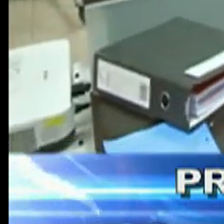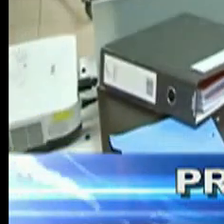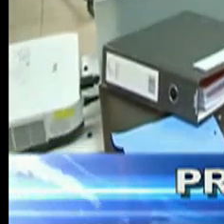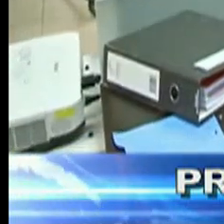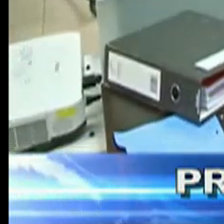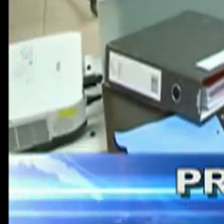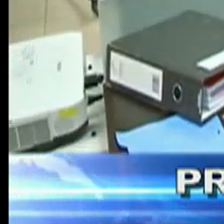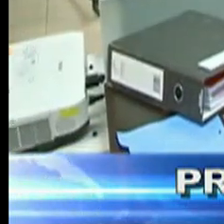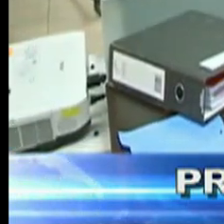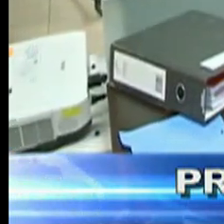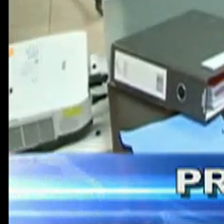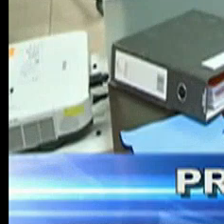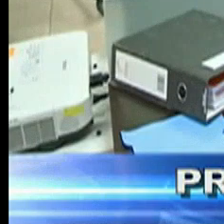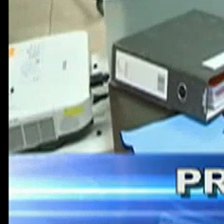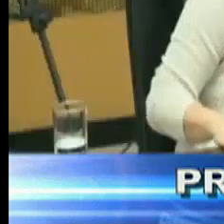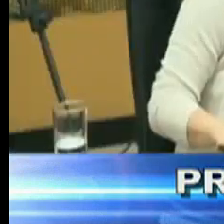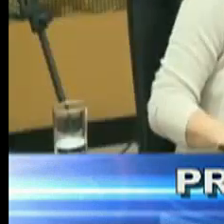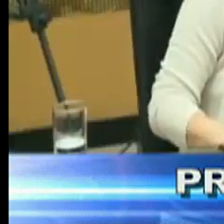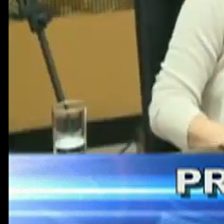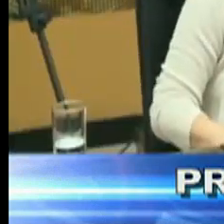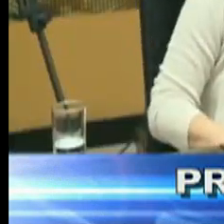emisión estelar.